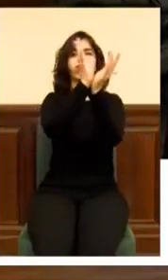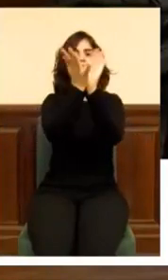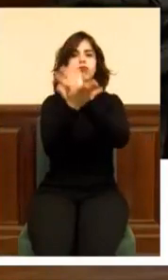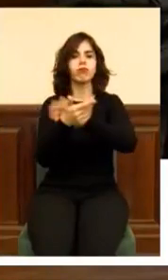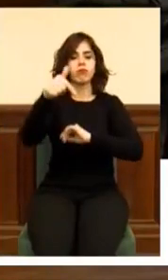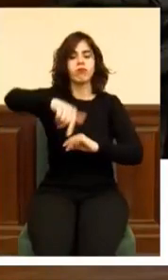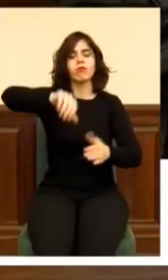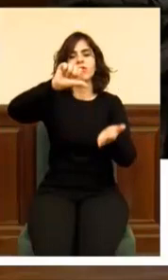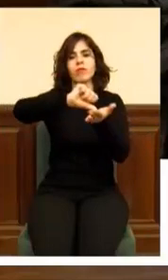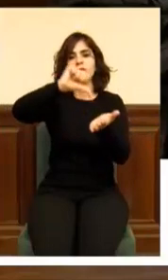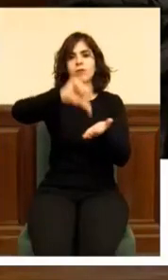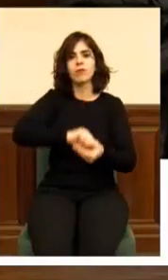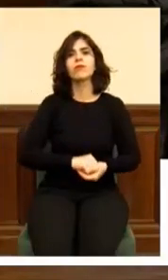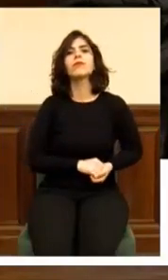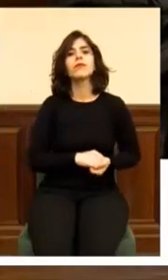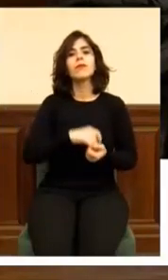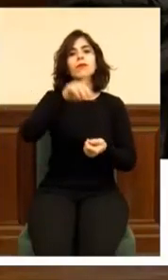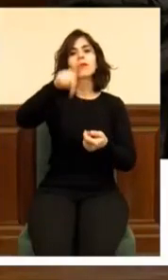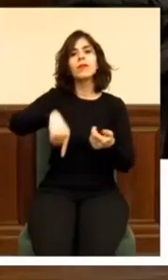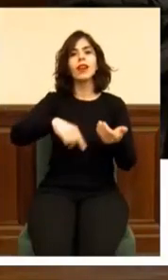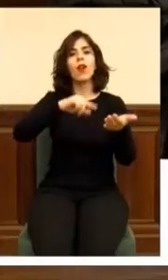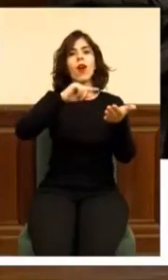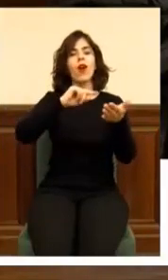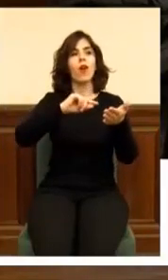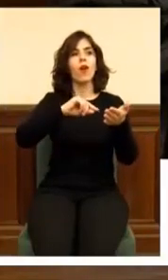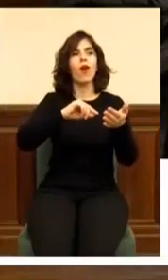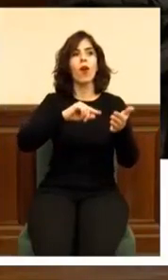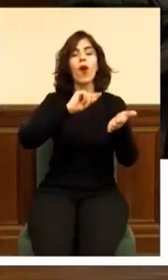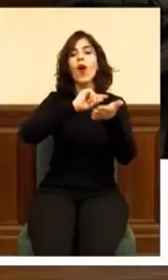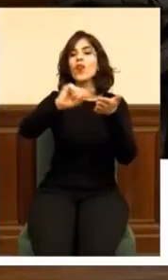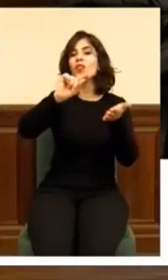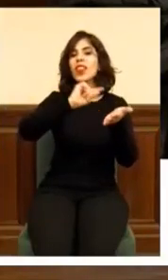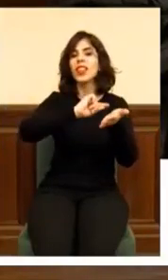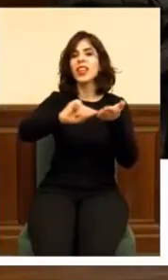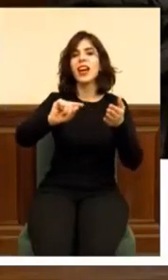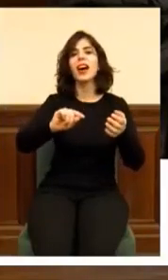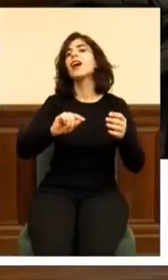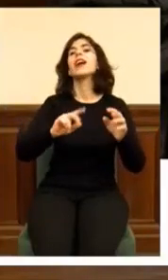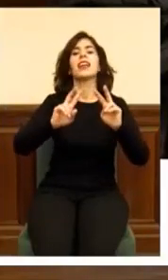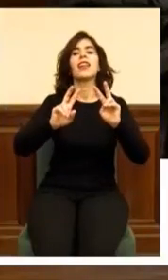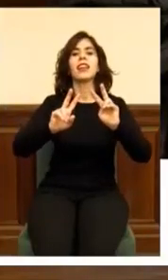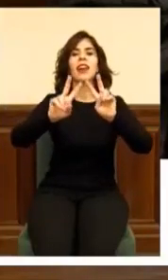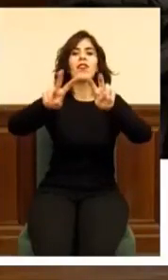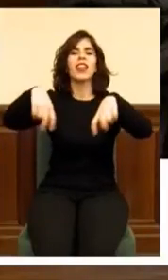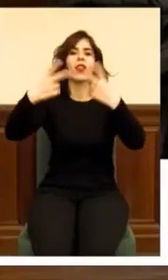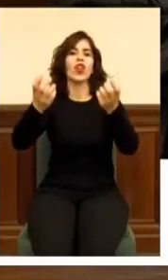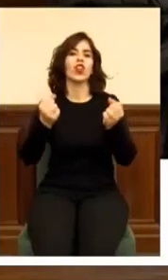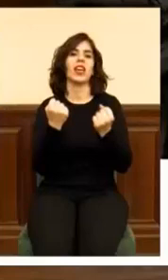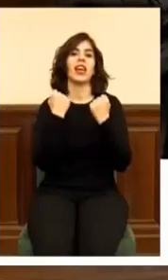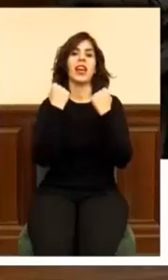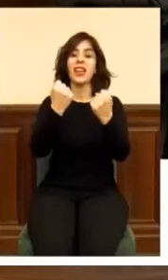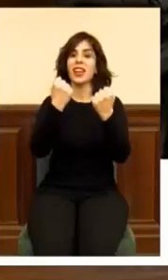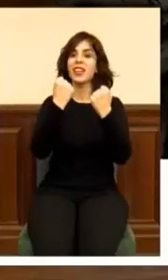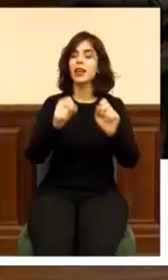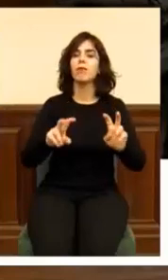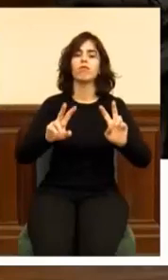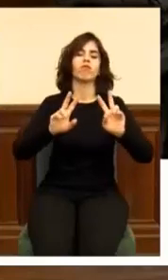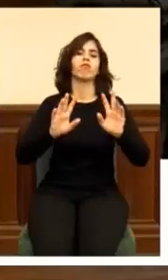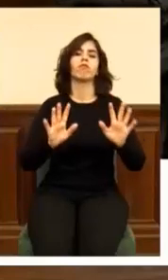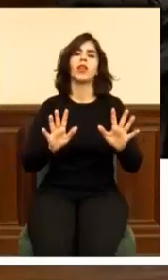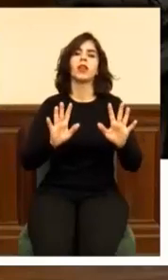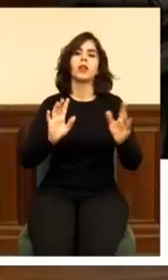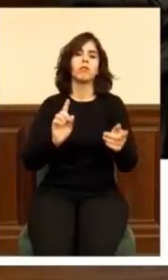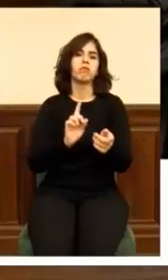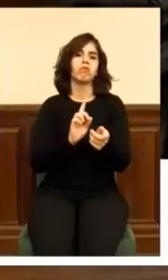nuestra ciudad, sumado a la Oficina de Rehabilitación Energética, una apuesta estratégica de